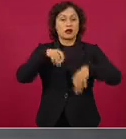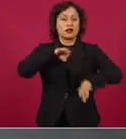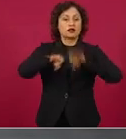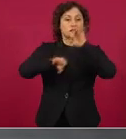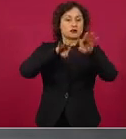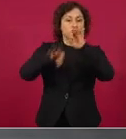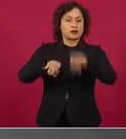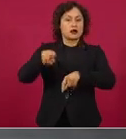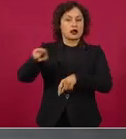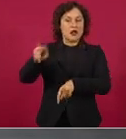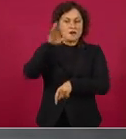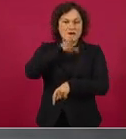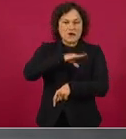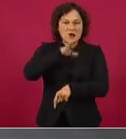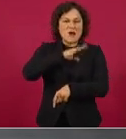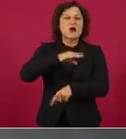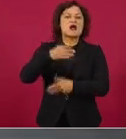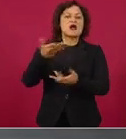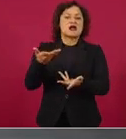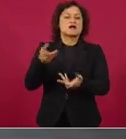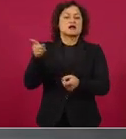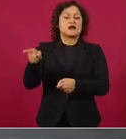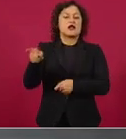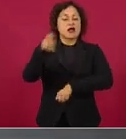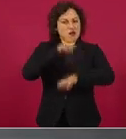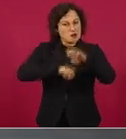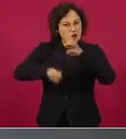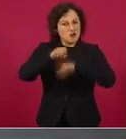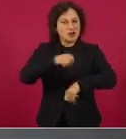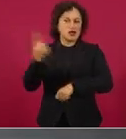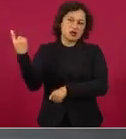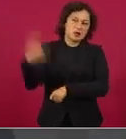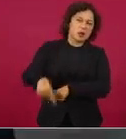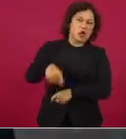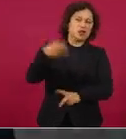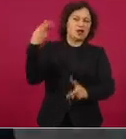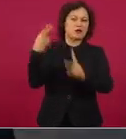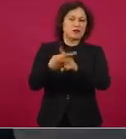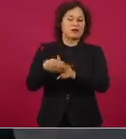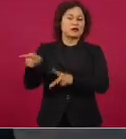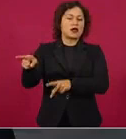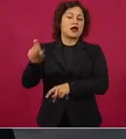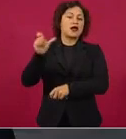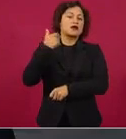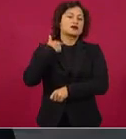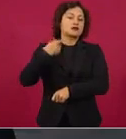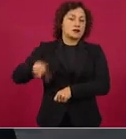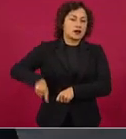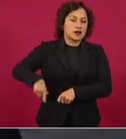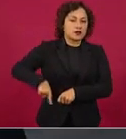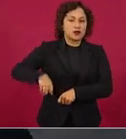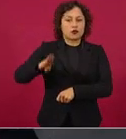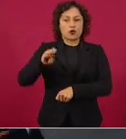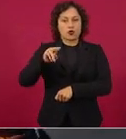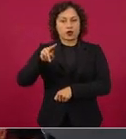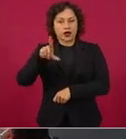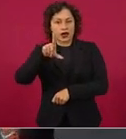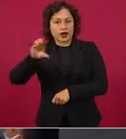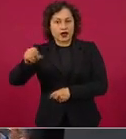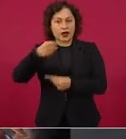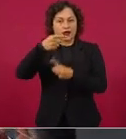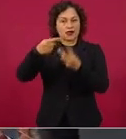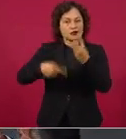ese tipo de órdenes habían salido de la empresa, del exgobernador Jaime Bonilla. Tuvimos que enfrentar también una